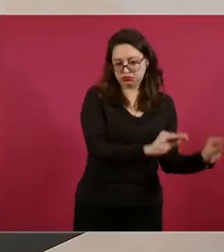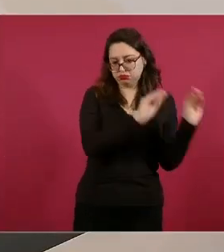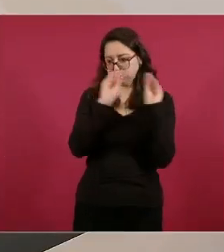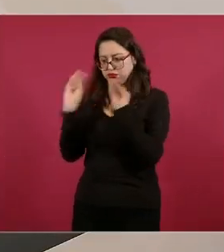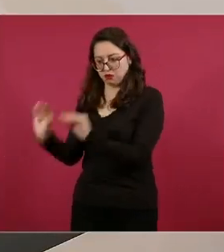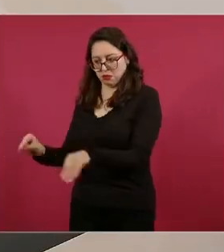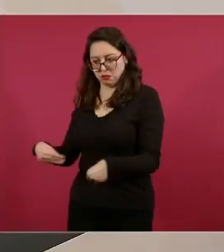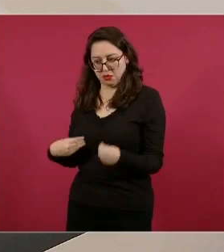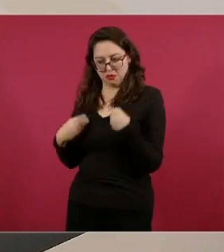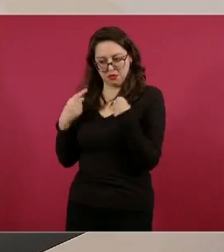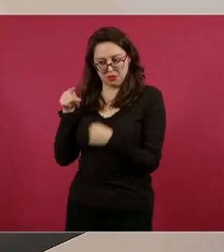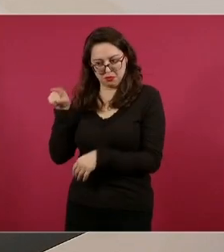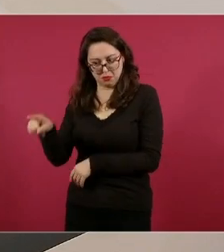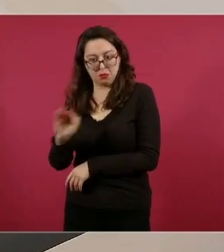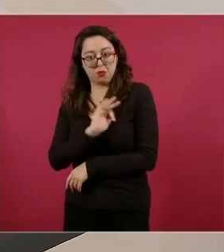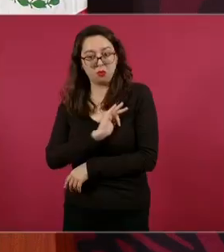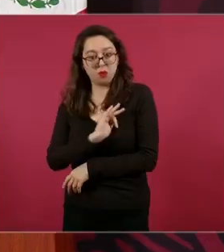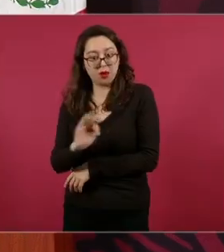neoliberal?